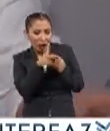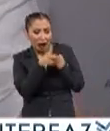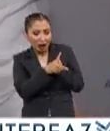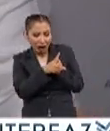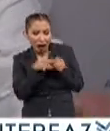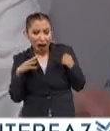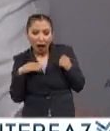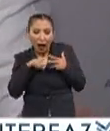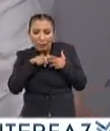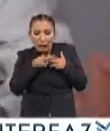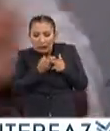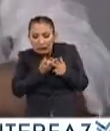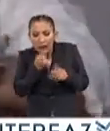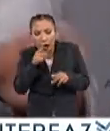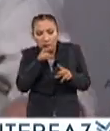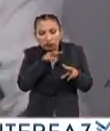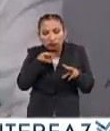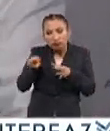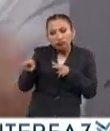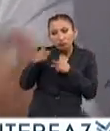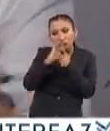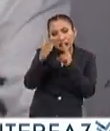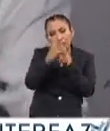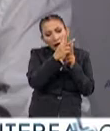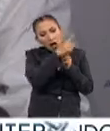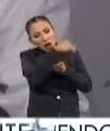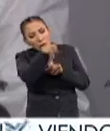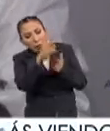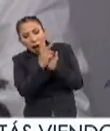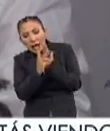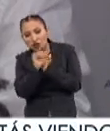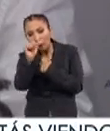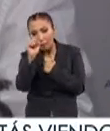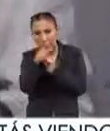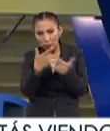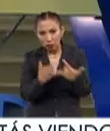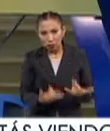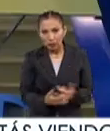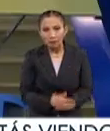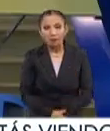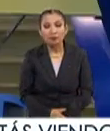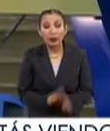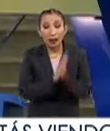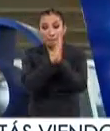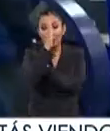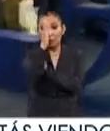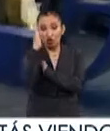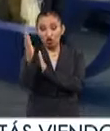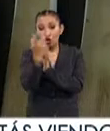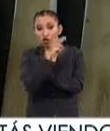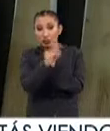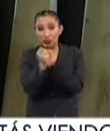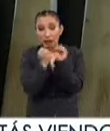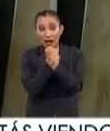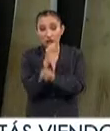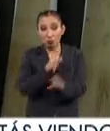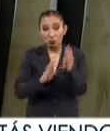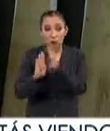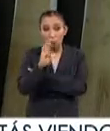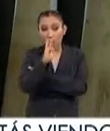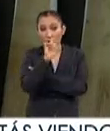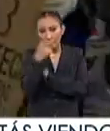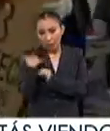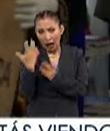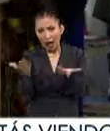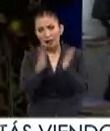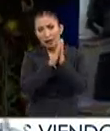va a empezar a mirar también a sus vecinos en su propia historia, ¿no? La Biblioteca del Bicentenario de Bolivia